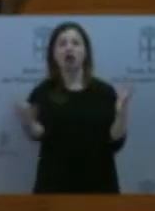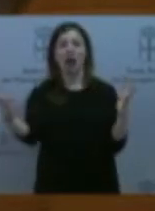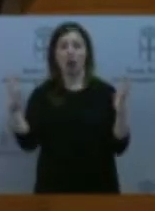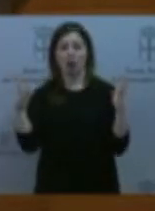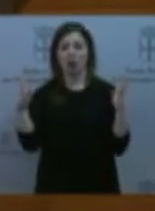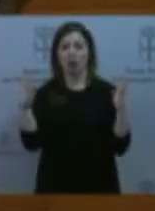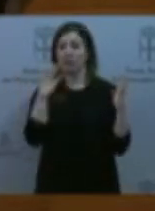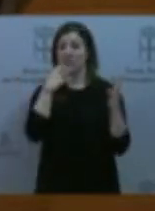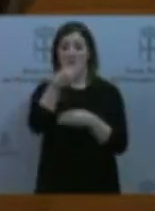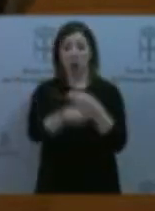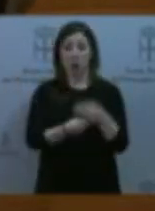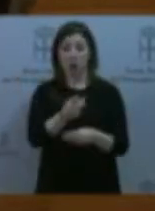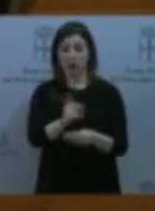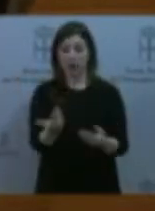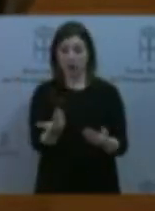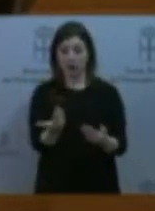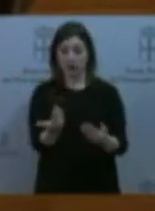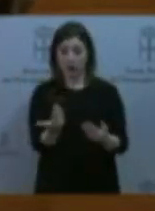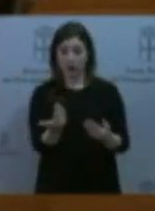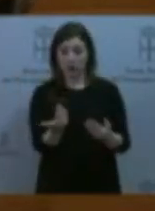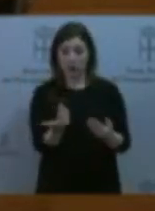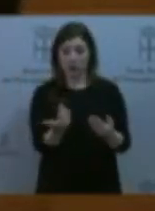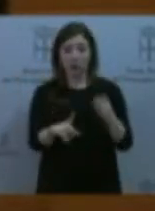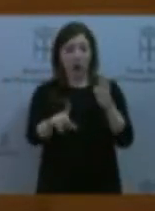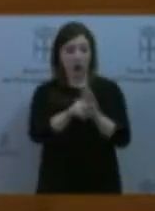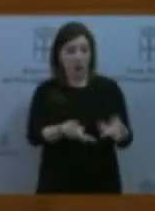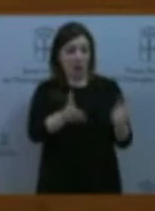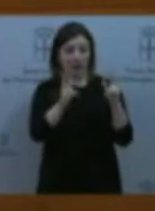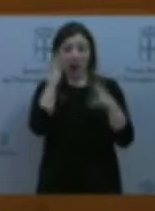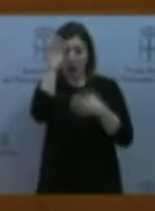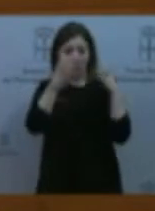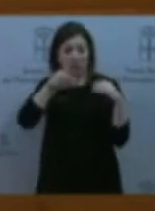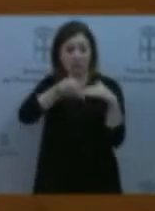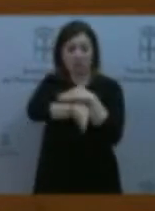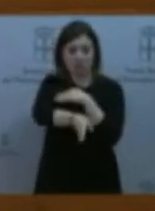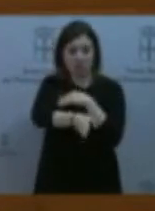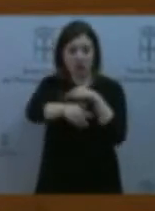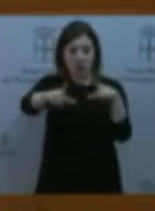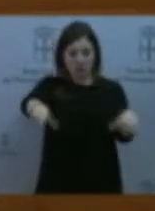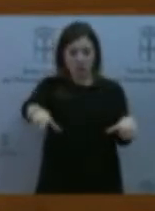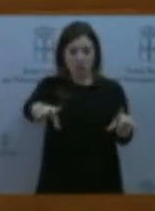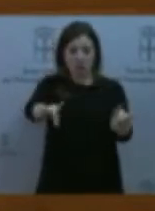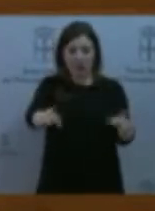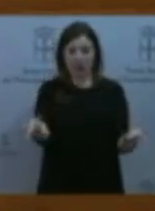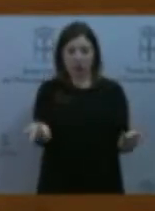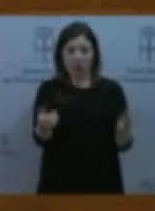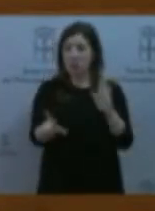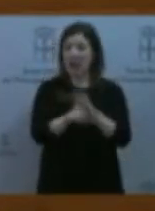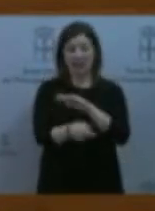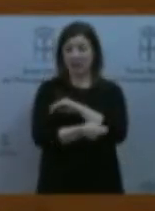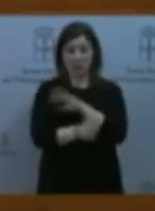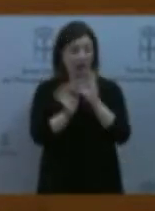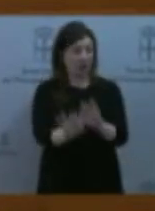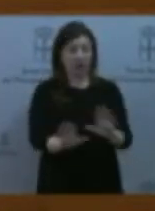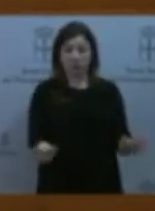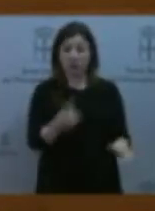que entren animales, no hay ningún problema. Es que es una ley trampa. Eso hay que decirlo, es una ley trampa. Y luego, por otra parte,